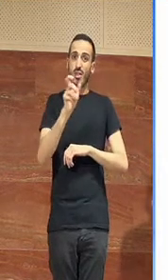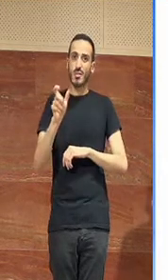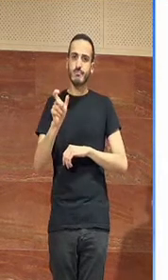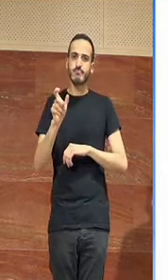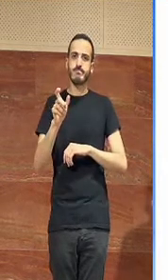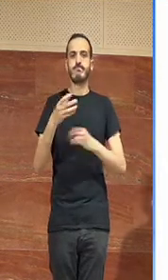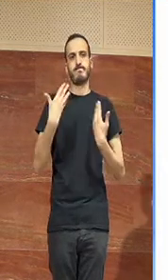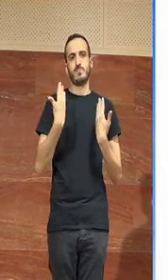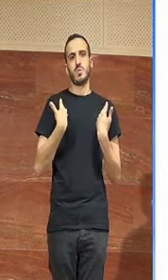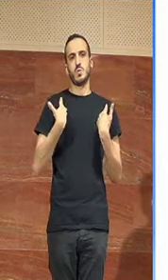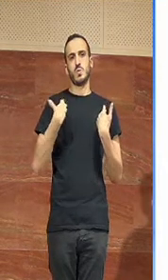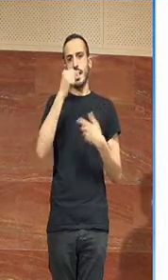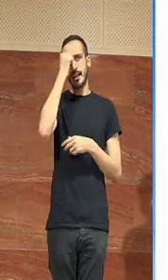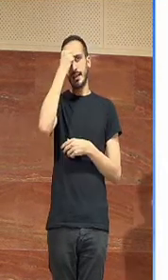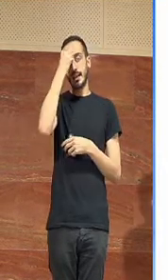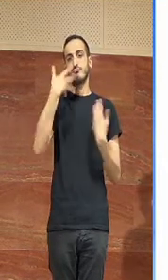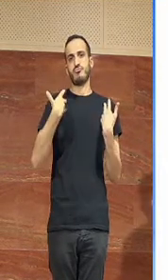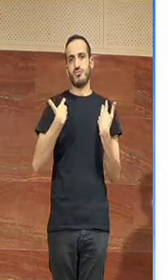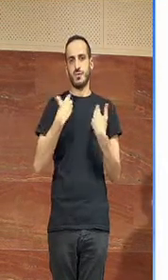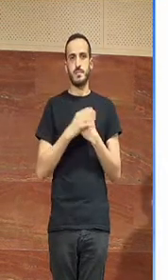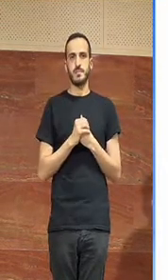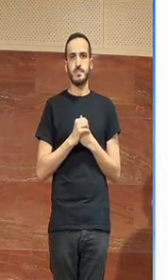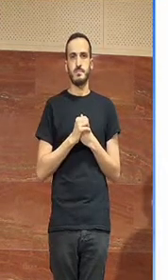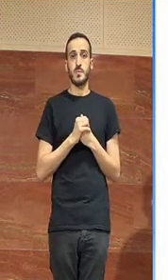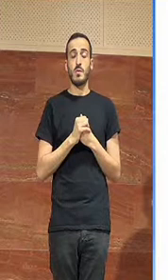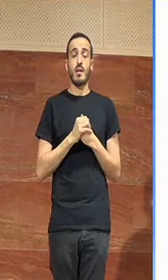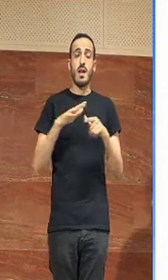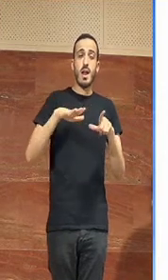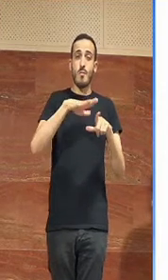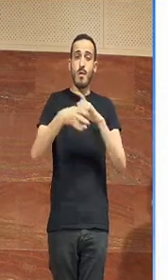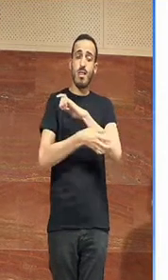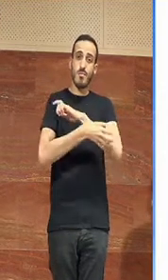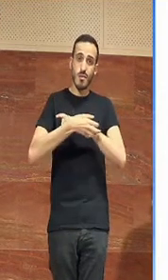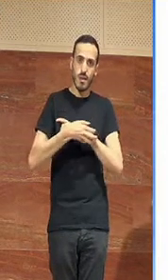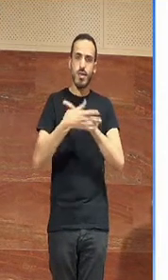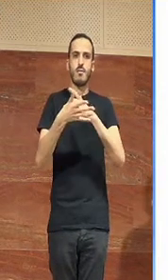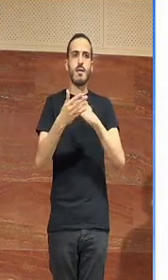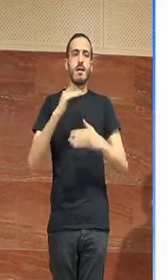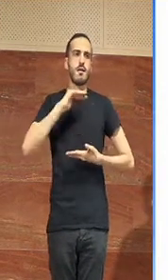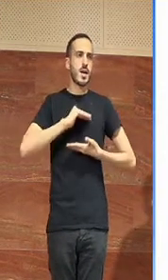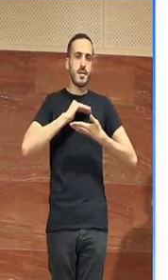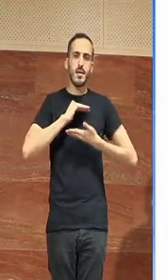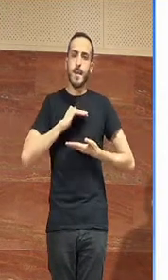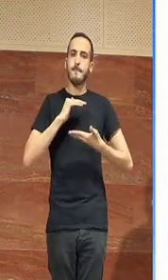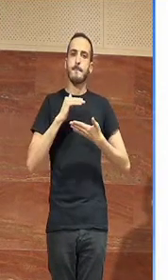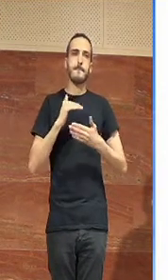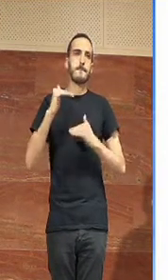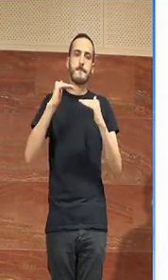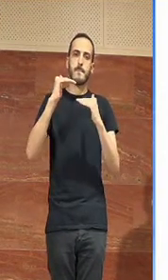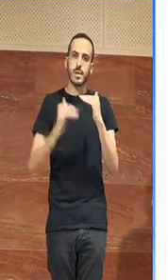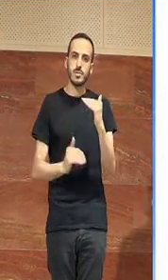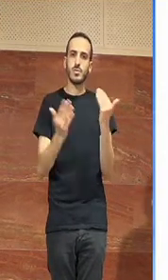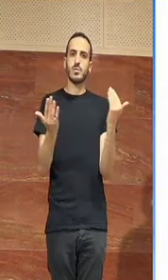Las personas que viven bajo el umbral de la pobreza pues presentan unos niveles de vulnerabilidad, o sea, una capacidad menor de reaccionar frente a